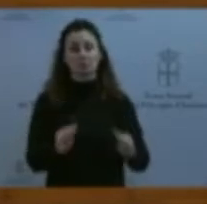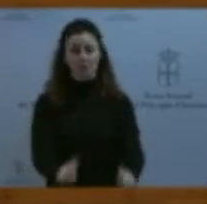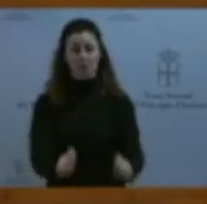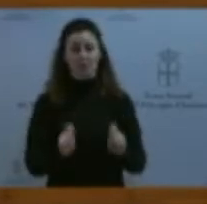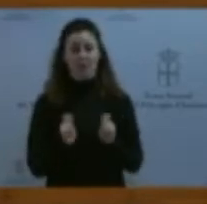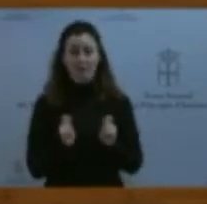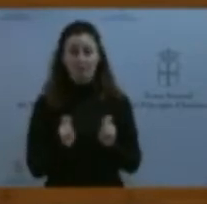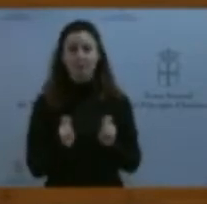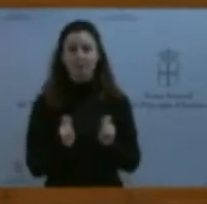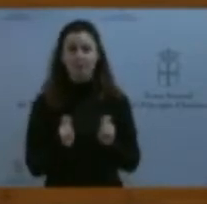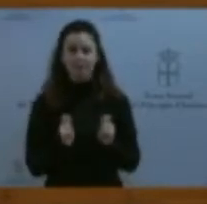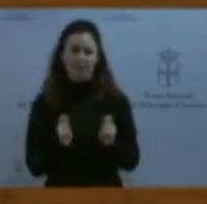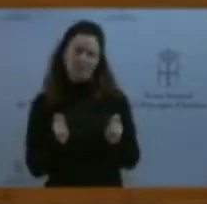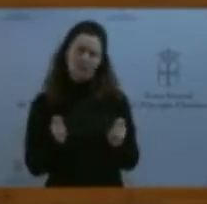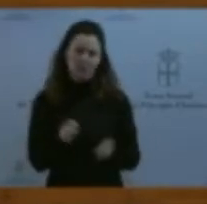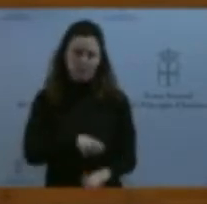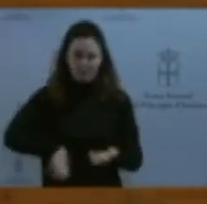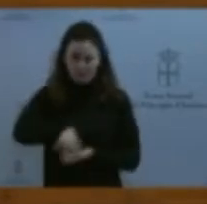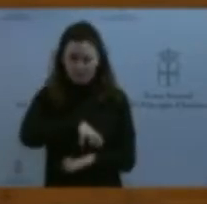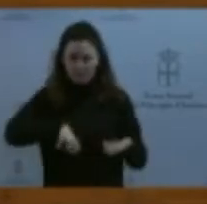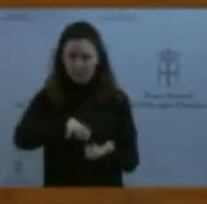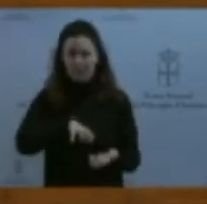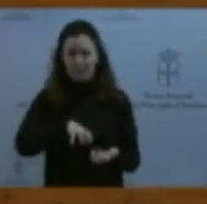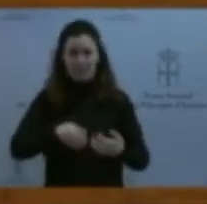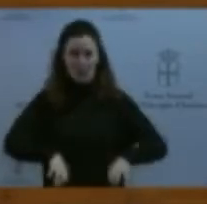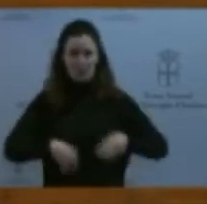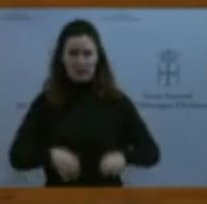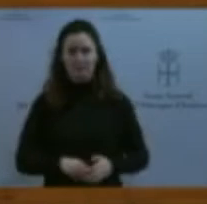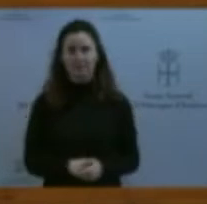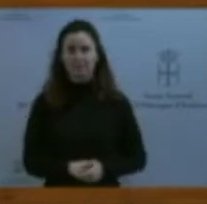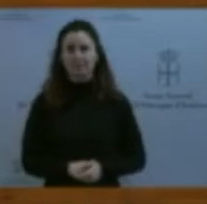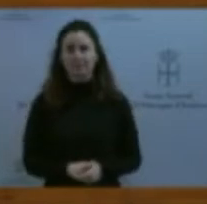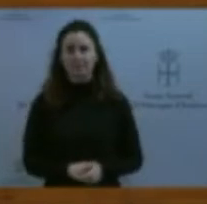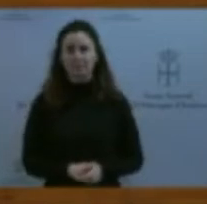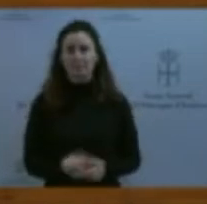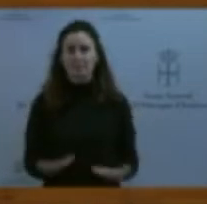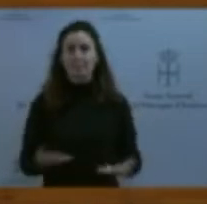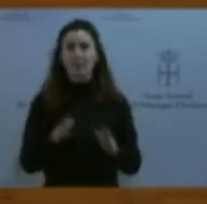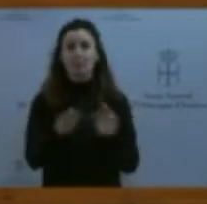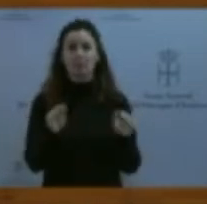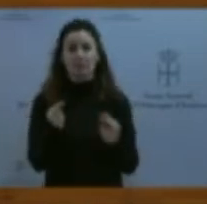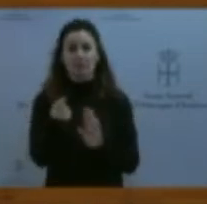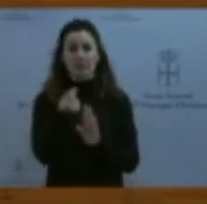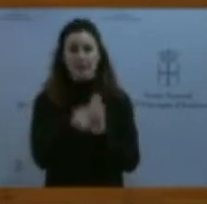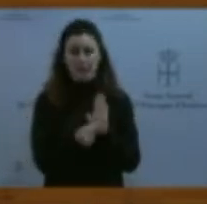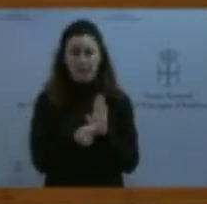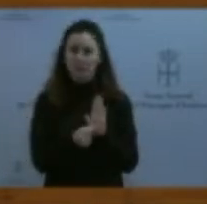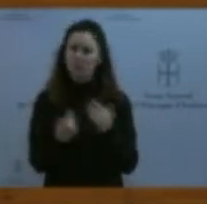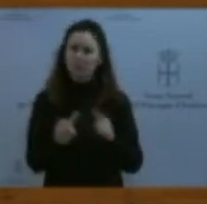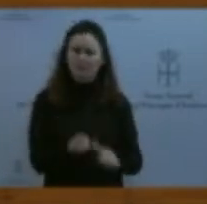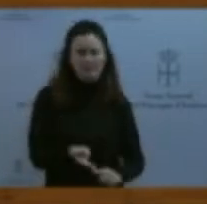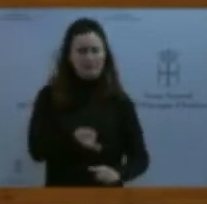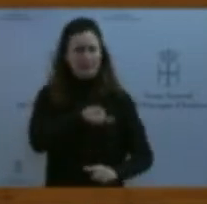¿no? Se ha dicho que era una convocatoria con requisitos leoninos, con los grupos que no se pueden